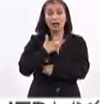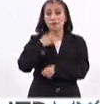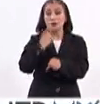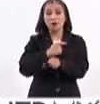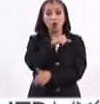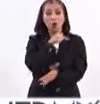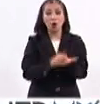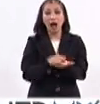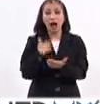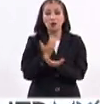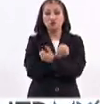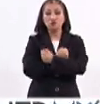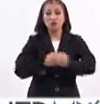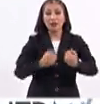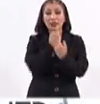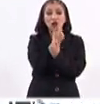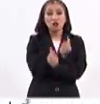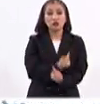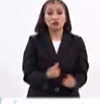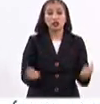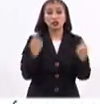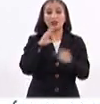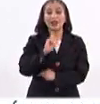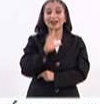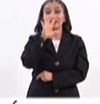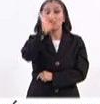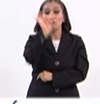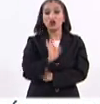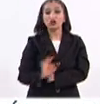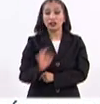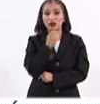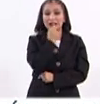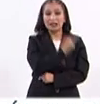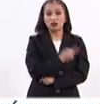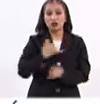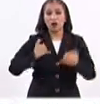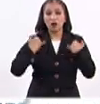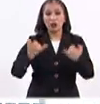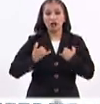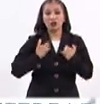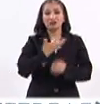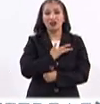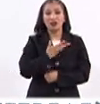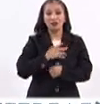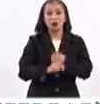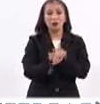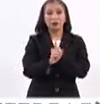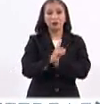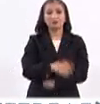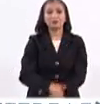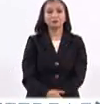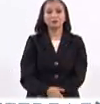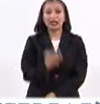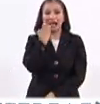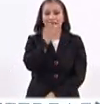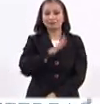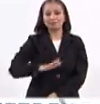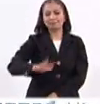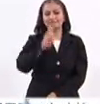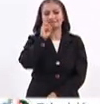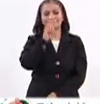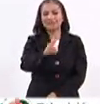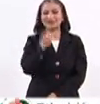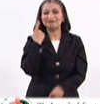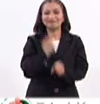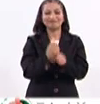el primer lugar en obesidad infantil. 35% de niños y adolescentes padecen esta situación. Este escenario